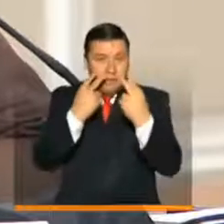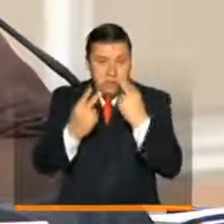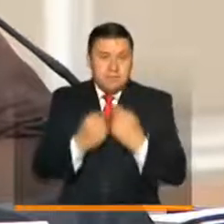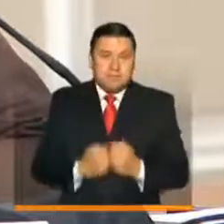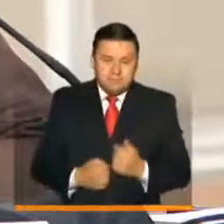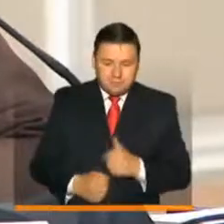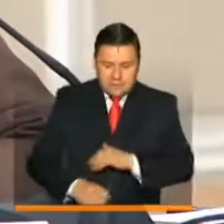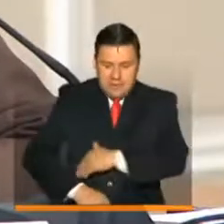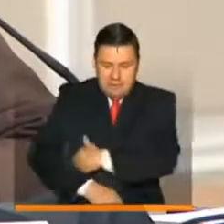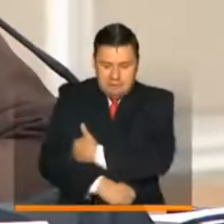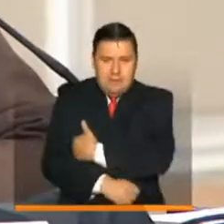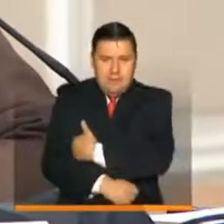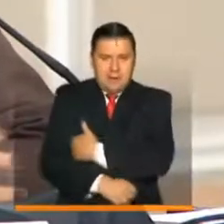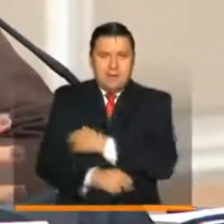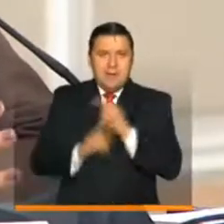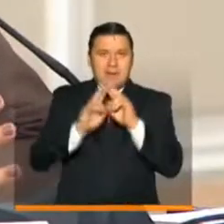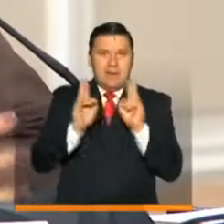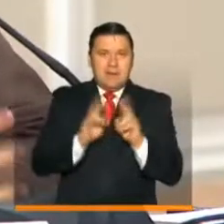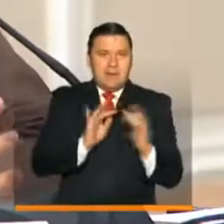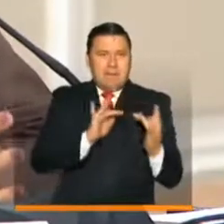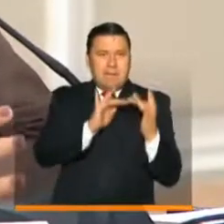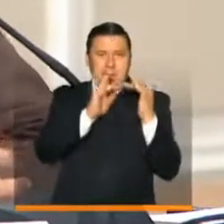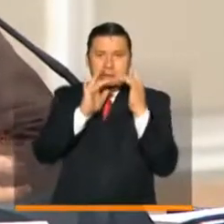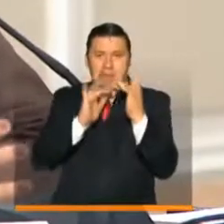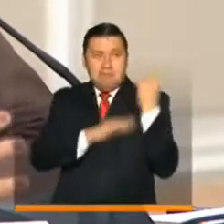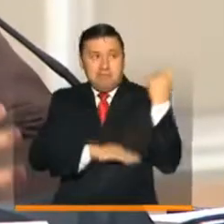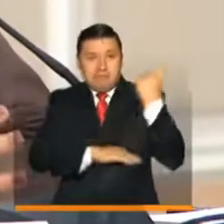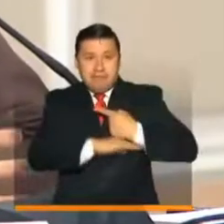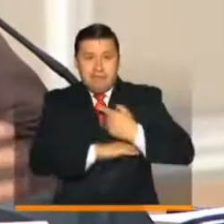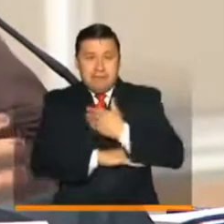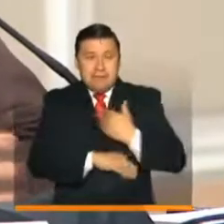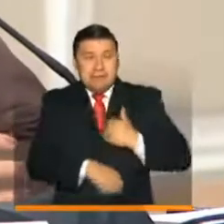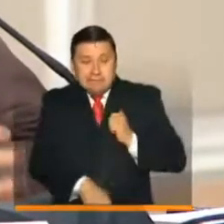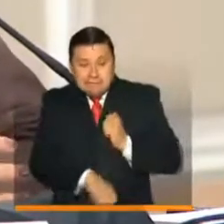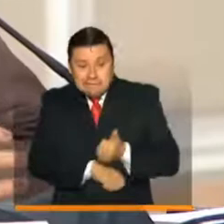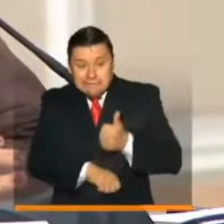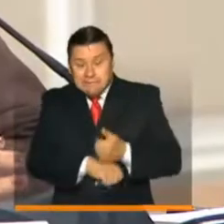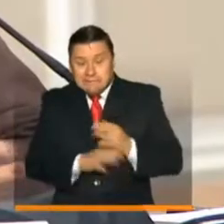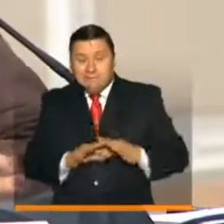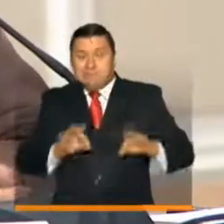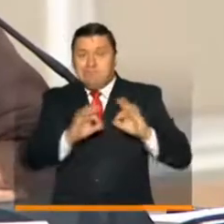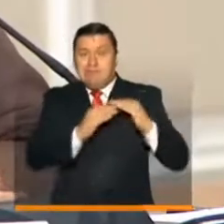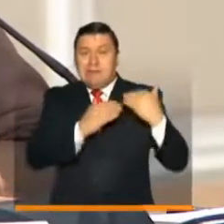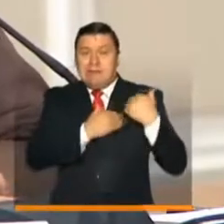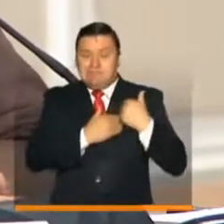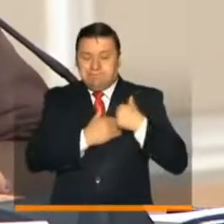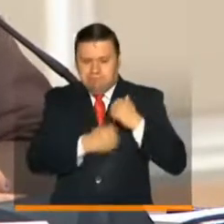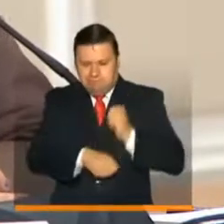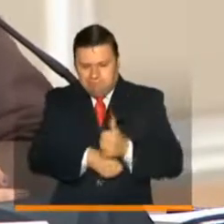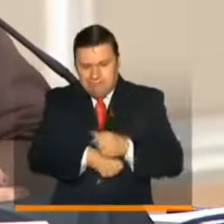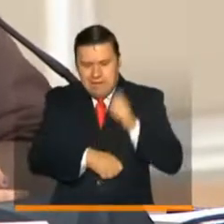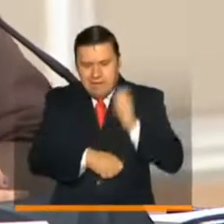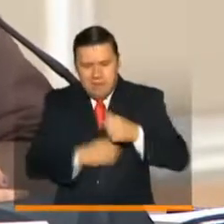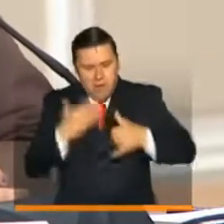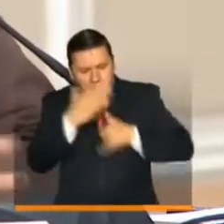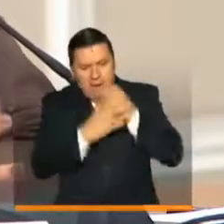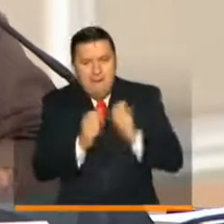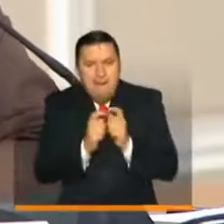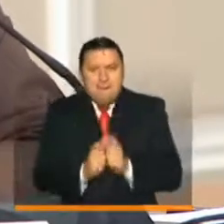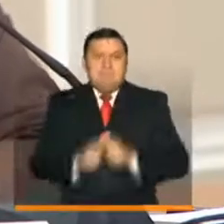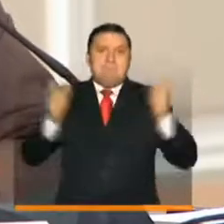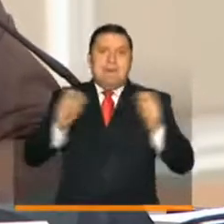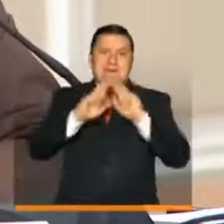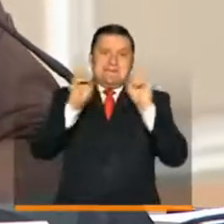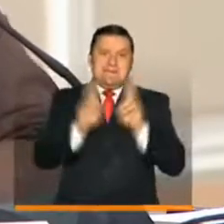este es el Ministerio de la Conexión y usted me impuso a mí una tarea muy importante y es conectar a todas las regiones de Colombia. Y